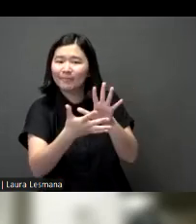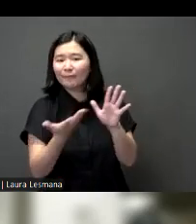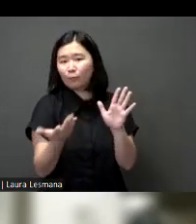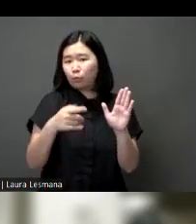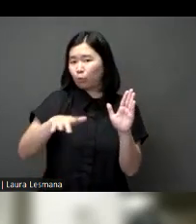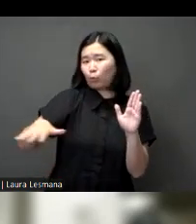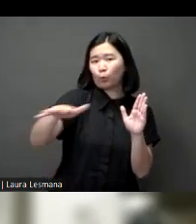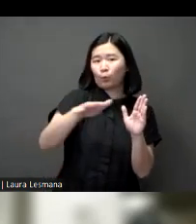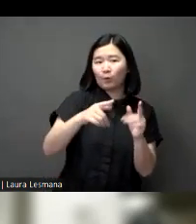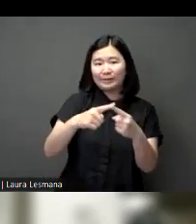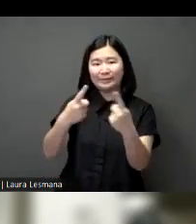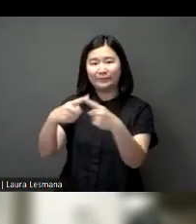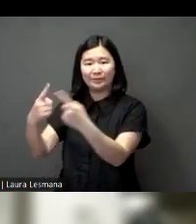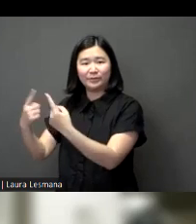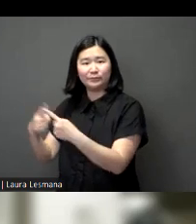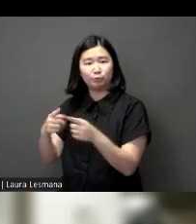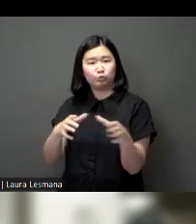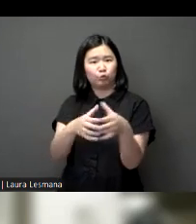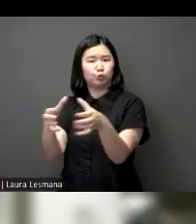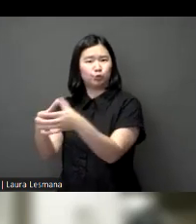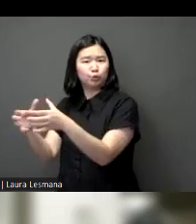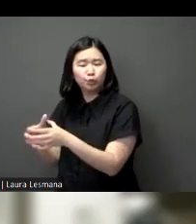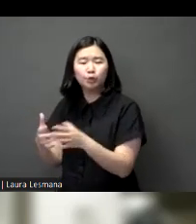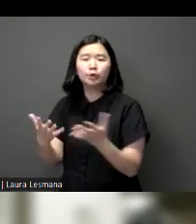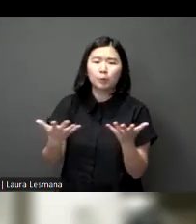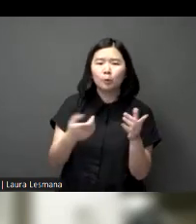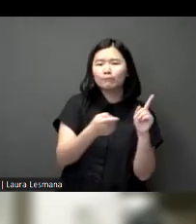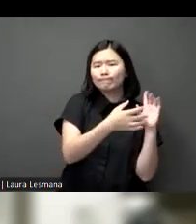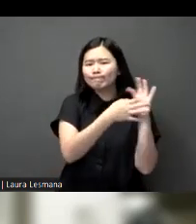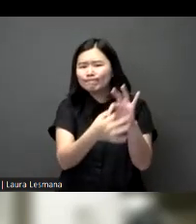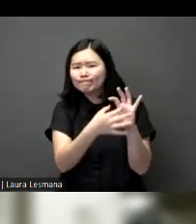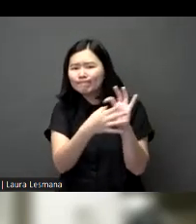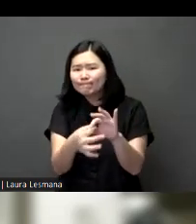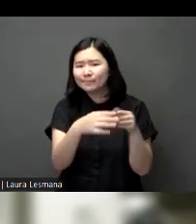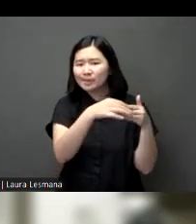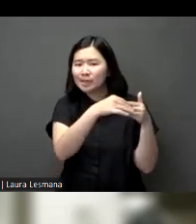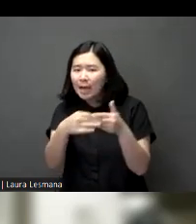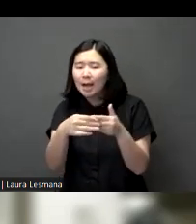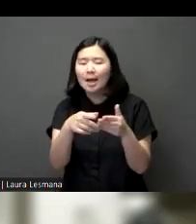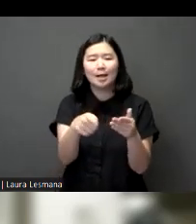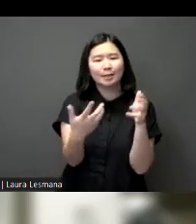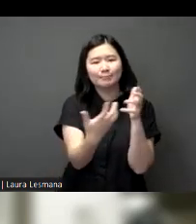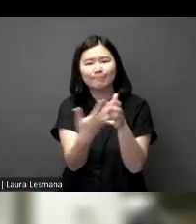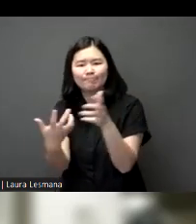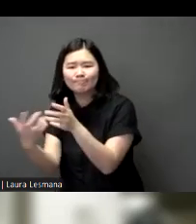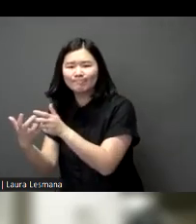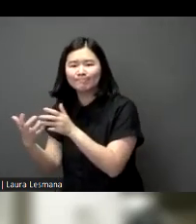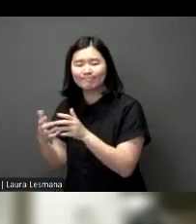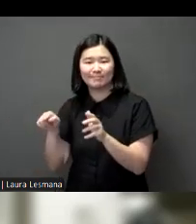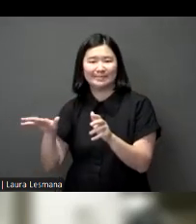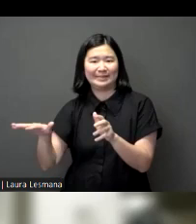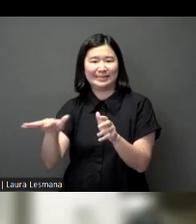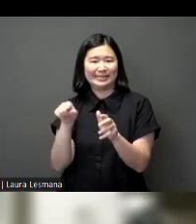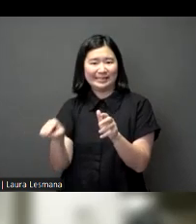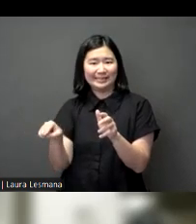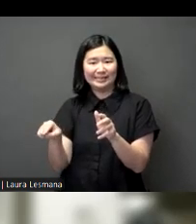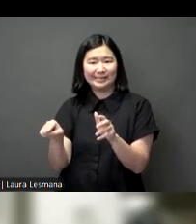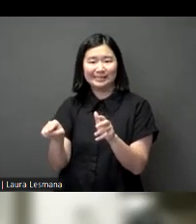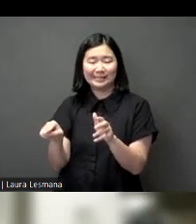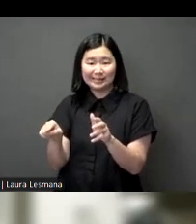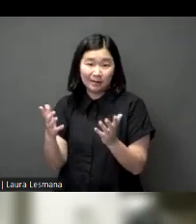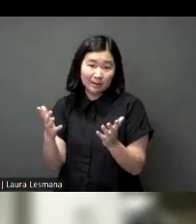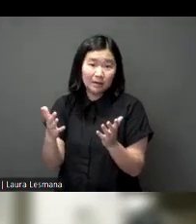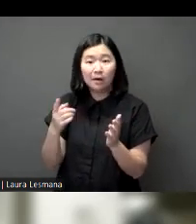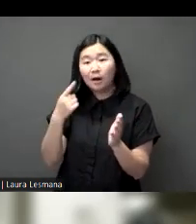ley, ¿cierto?, cuáles son los plazos máximos de otorgamiento del tamizaje, de los tratamientos o del seguimiento, por ejemplo. También Chile ha avanzado